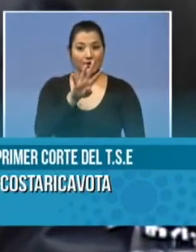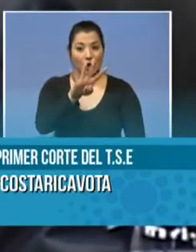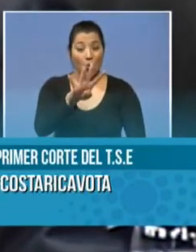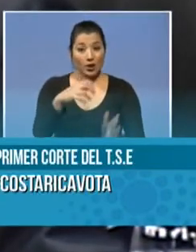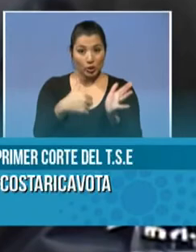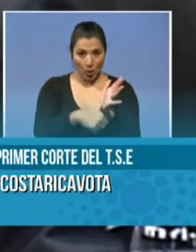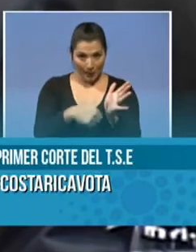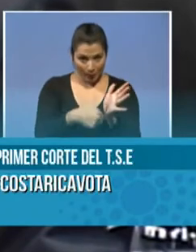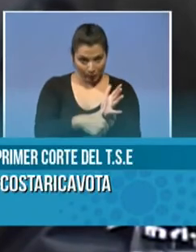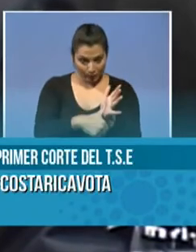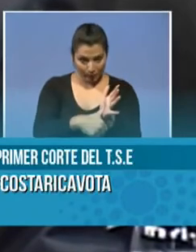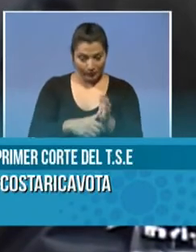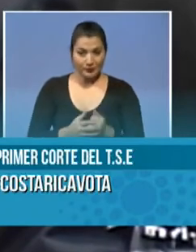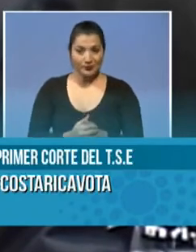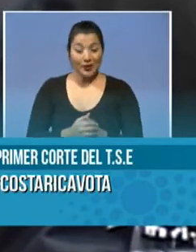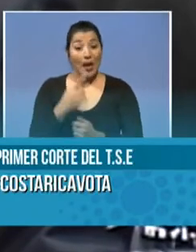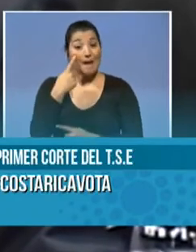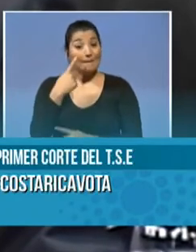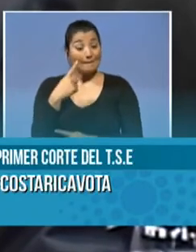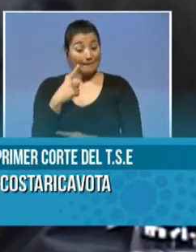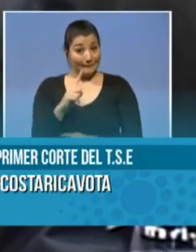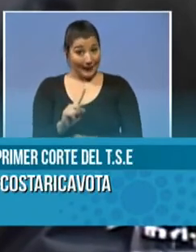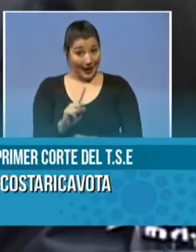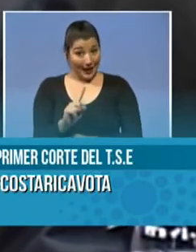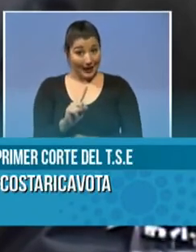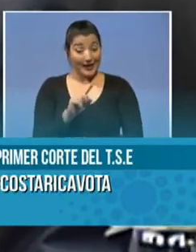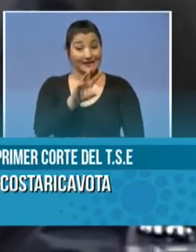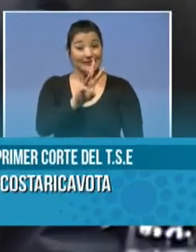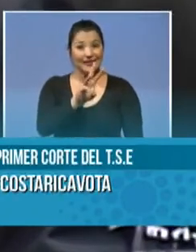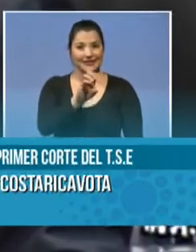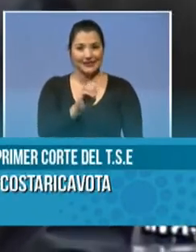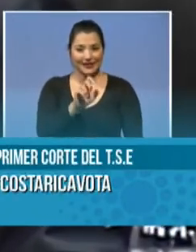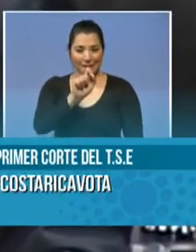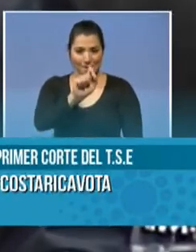1.205.864 votos para un